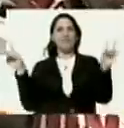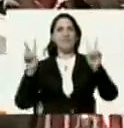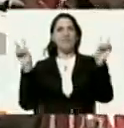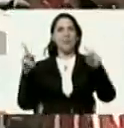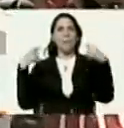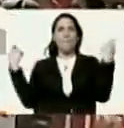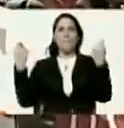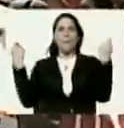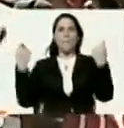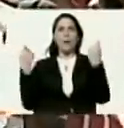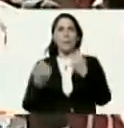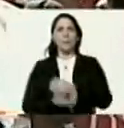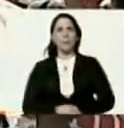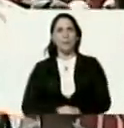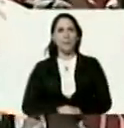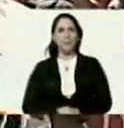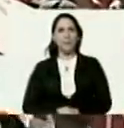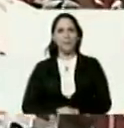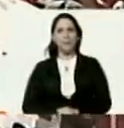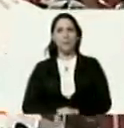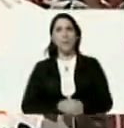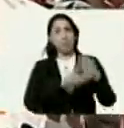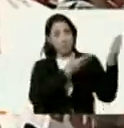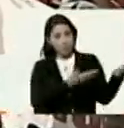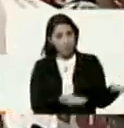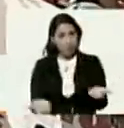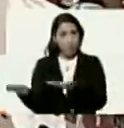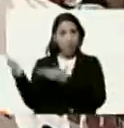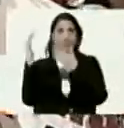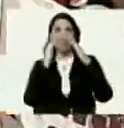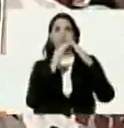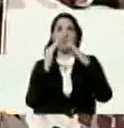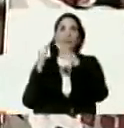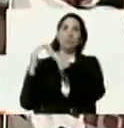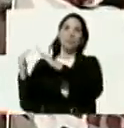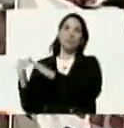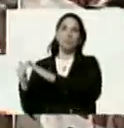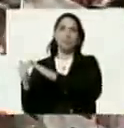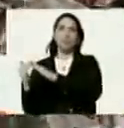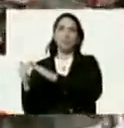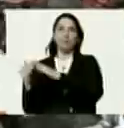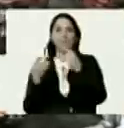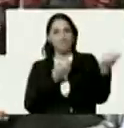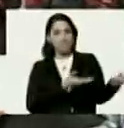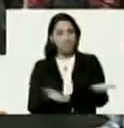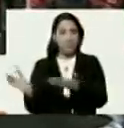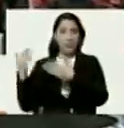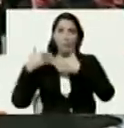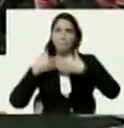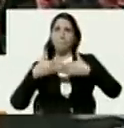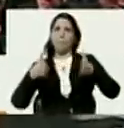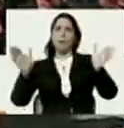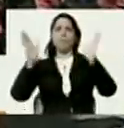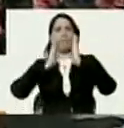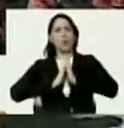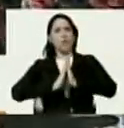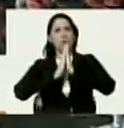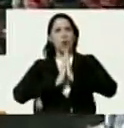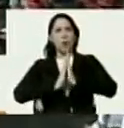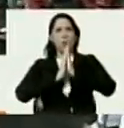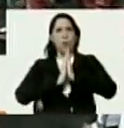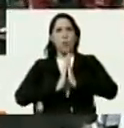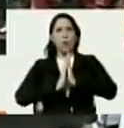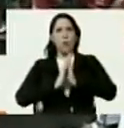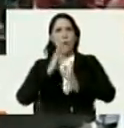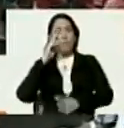Adelante, adelante, adelante, bienvenidos a su casa, adelante, adelante Hernández Dala, abre tu puerta Hernández Dala, mira esa